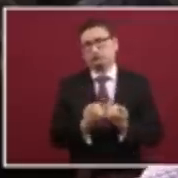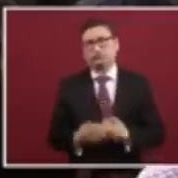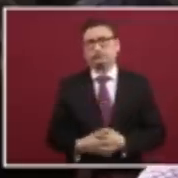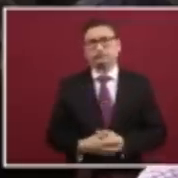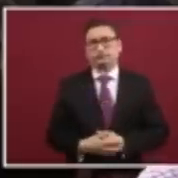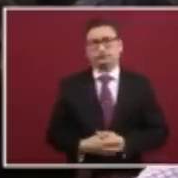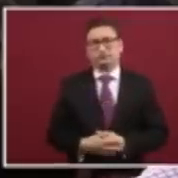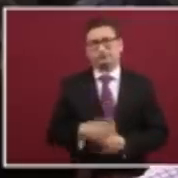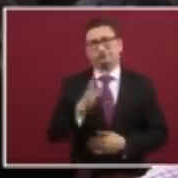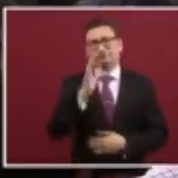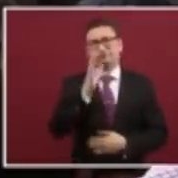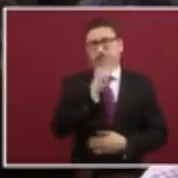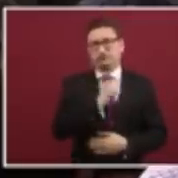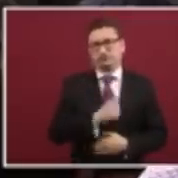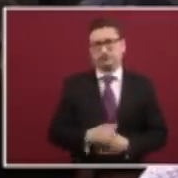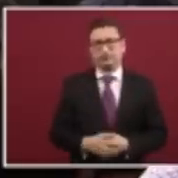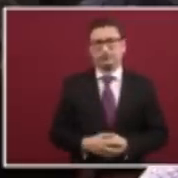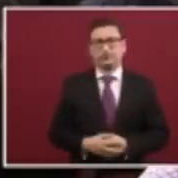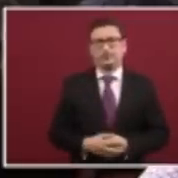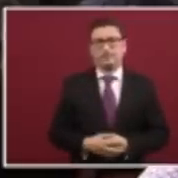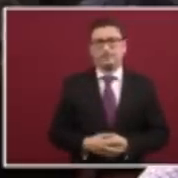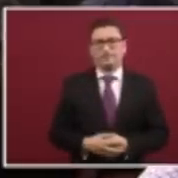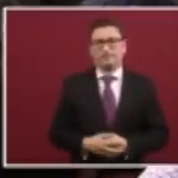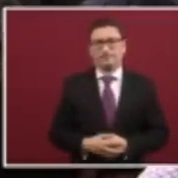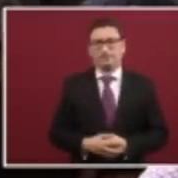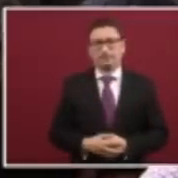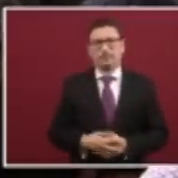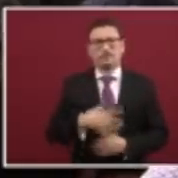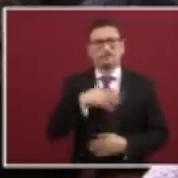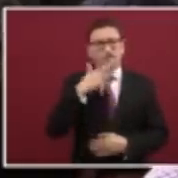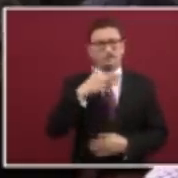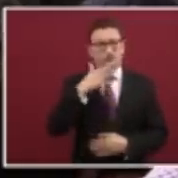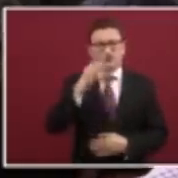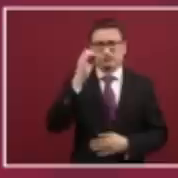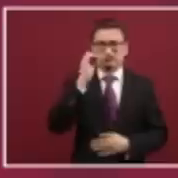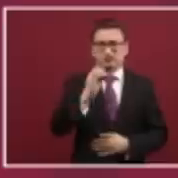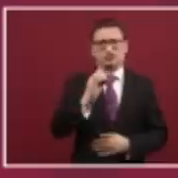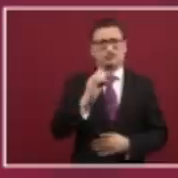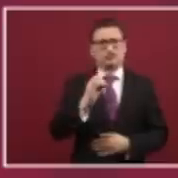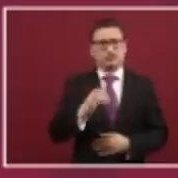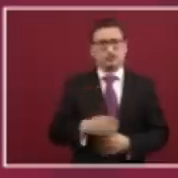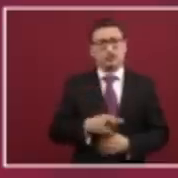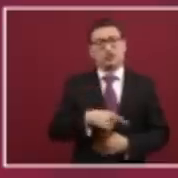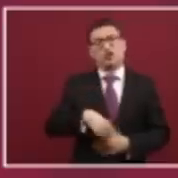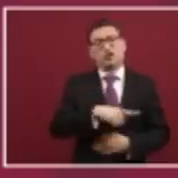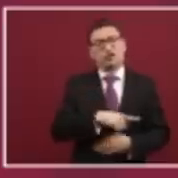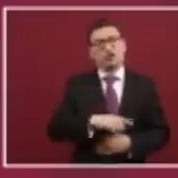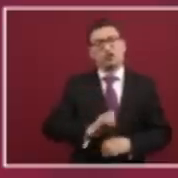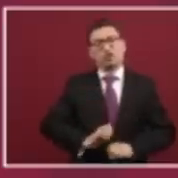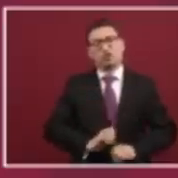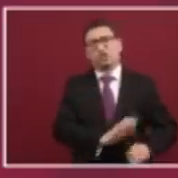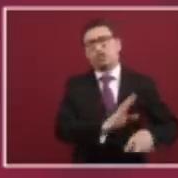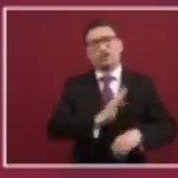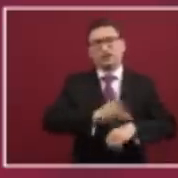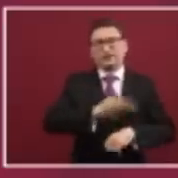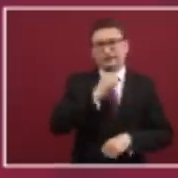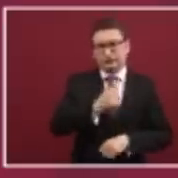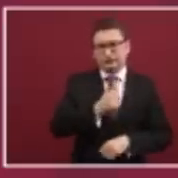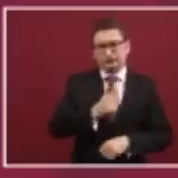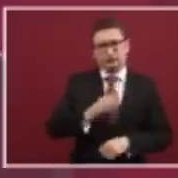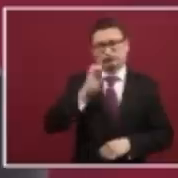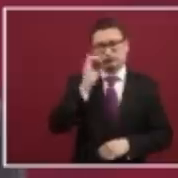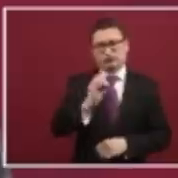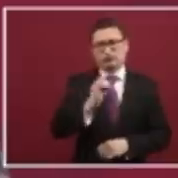Eso no podemos. Cero corrupción, cero impunidad y